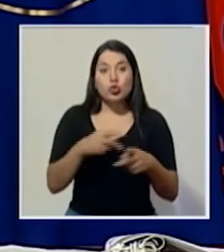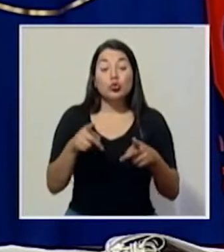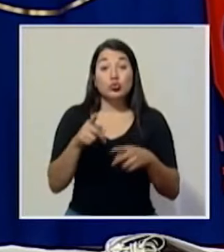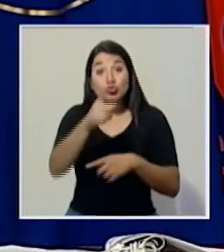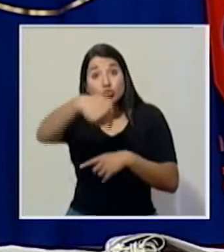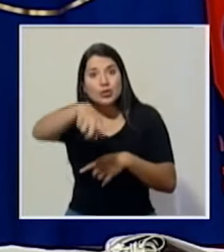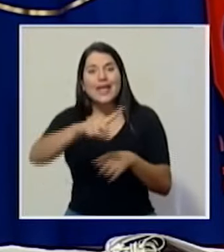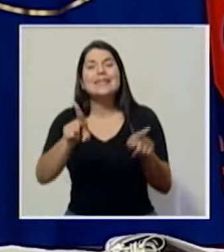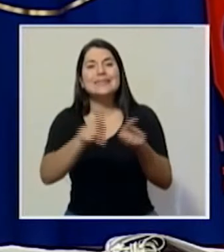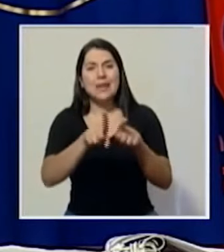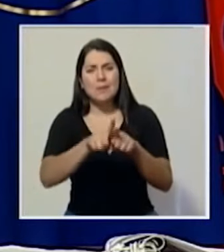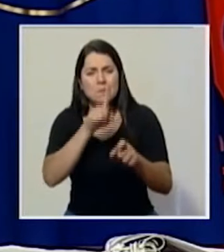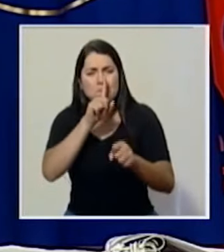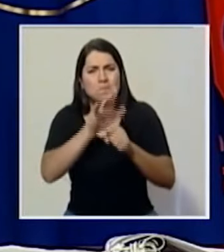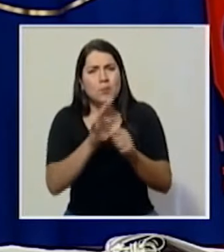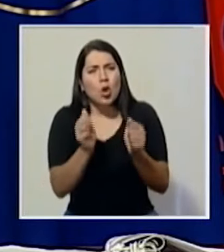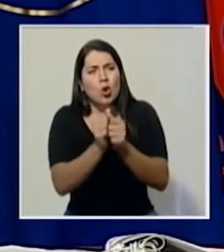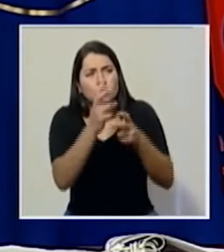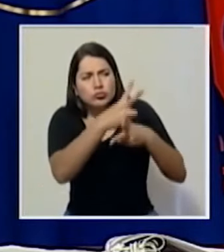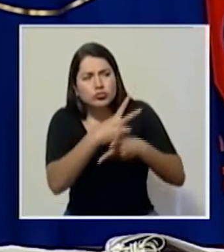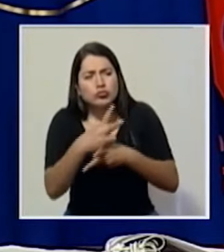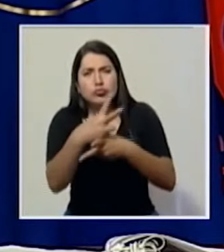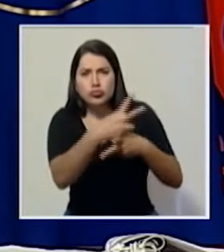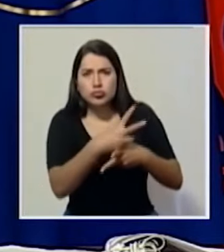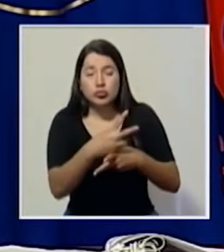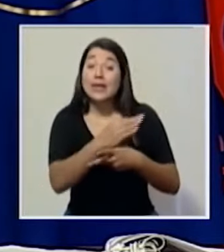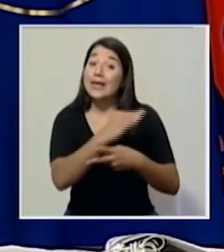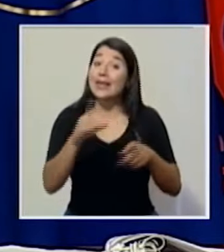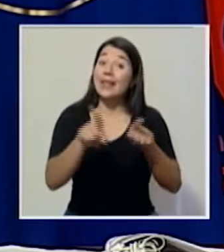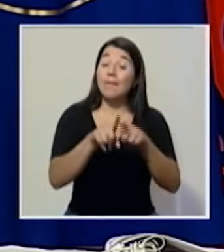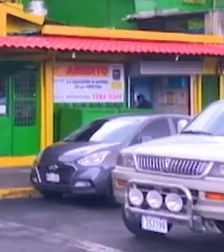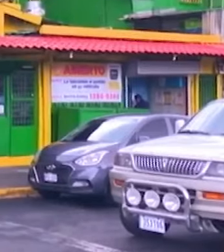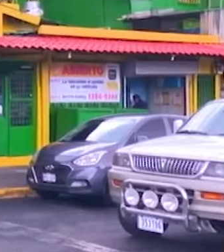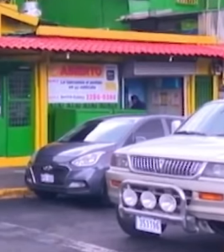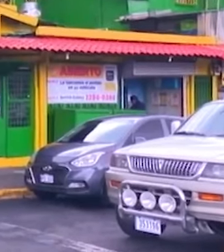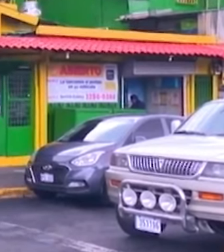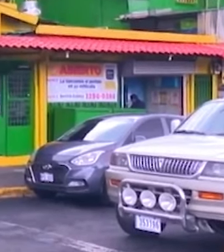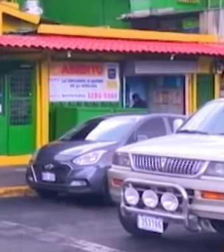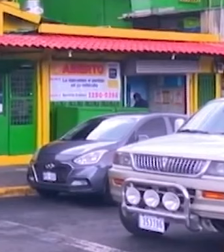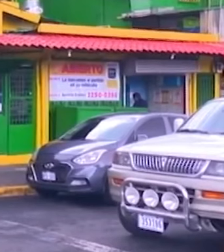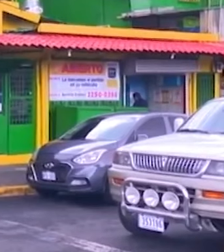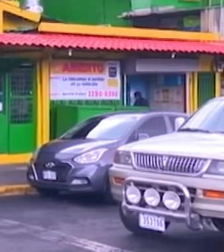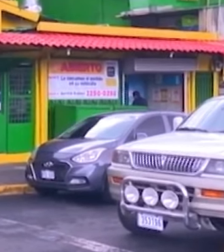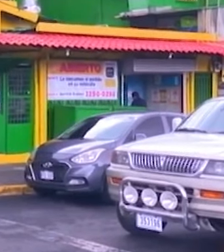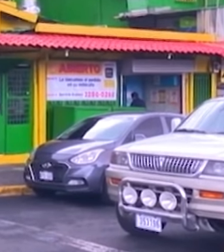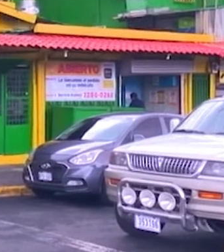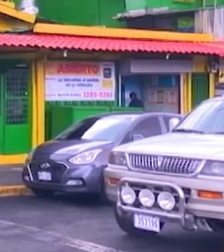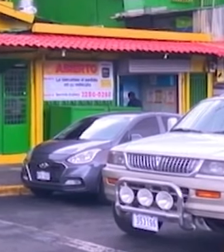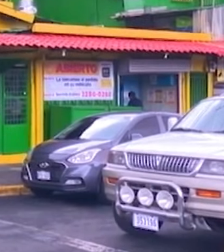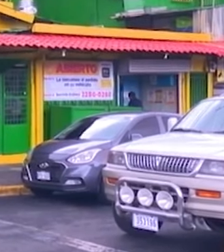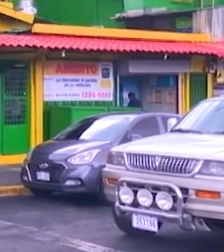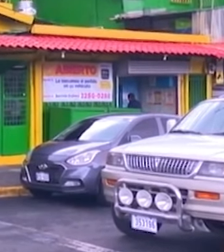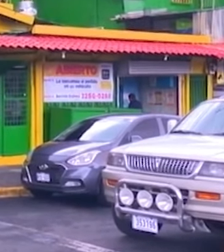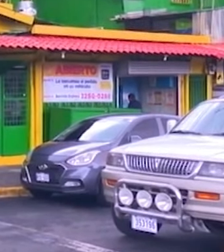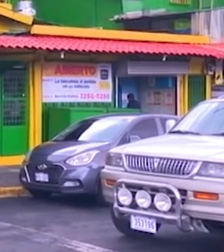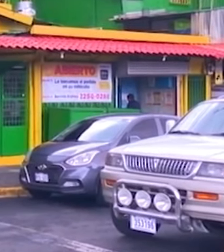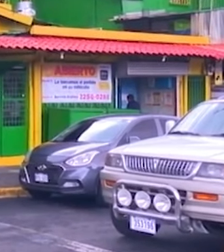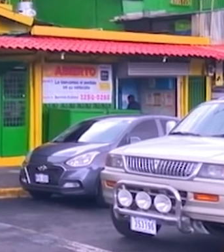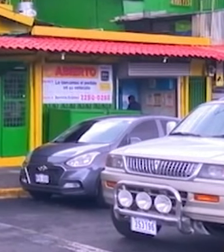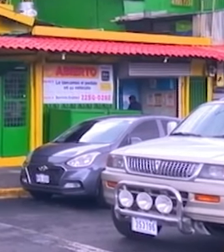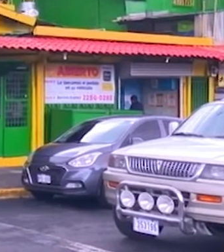aleatoria por parte de las cámaras y también de la Policía Municipal. El jerarca de salud Daniel Salas hizo un llamado a los